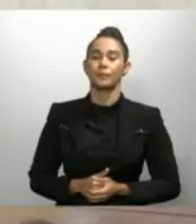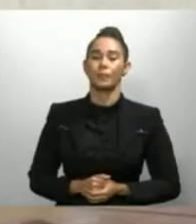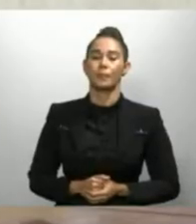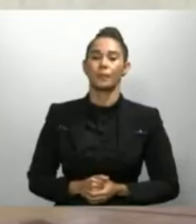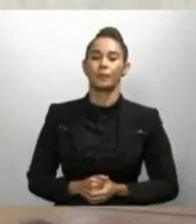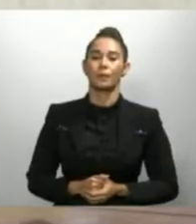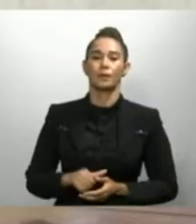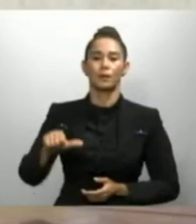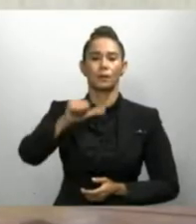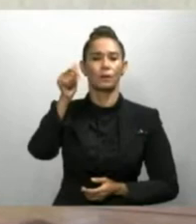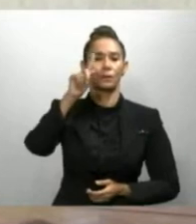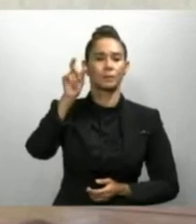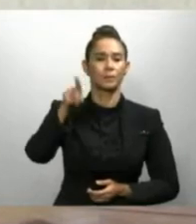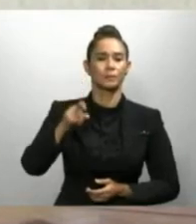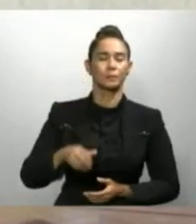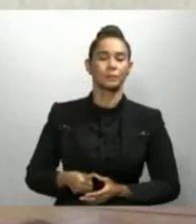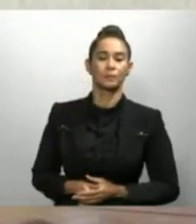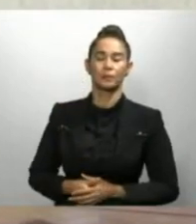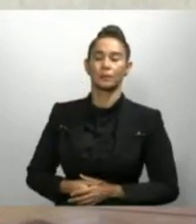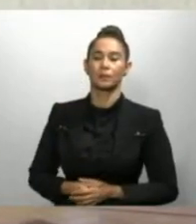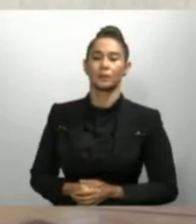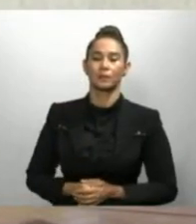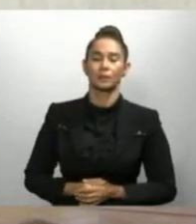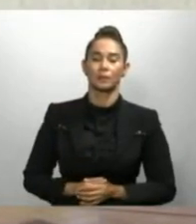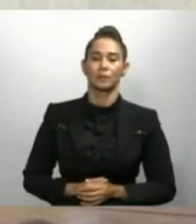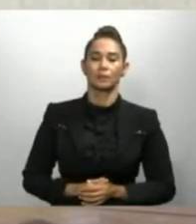¿Alguna otra pregunta? Aquí atrás, ok.